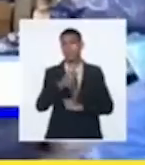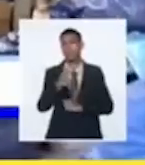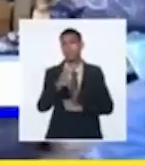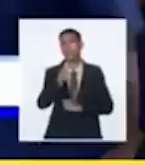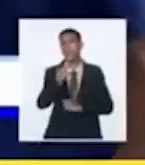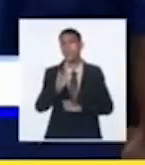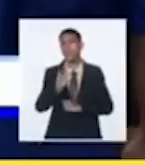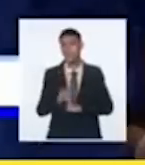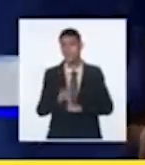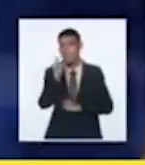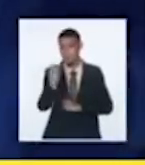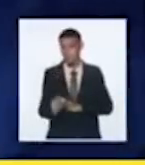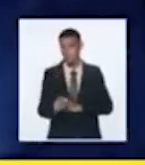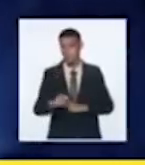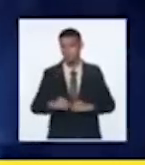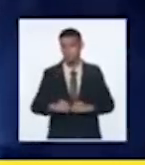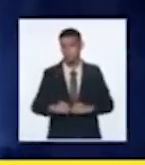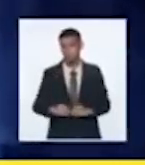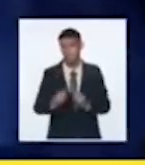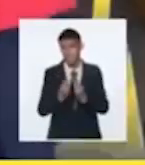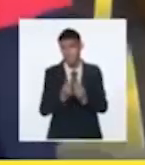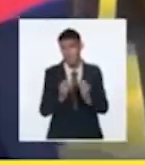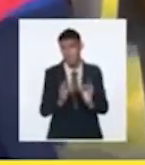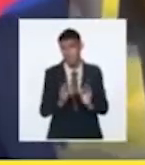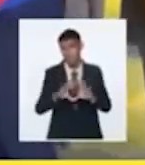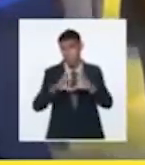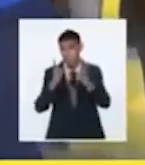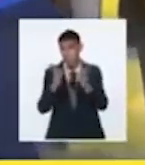19.429 clientes. Del total de envíos,